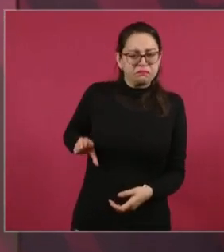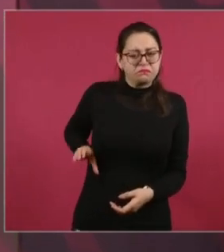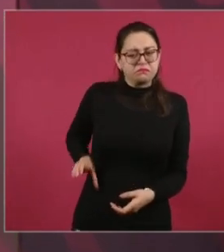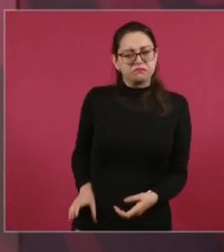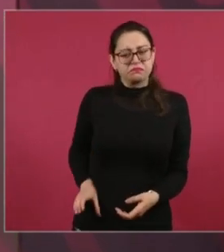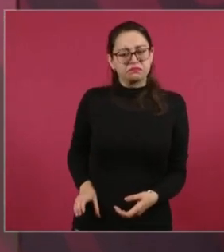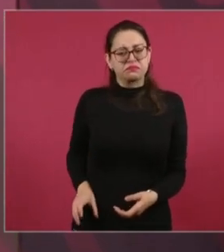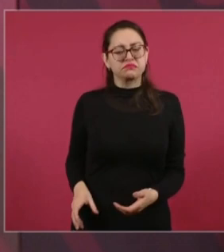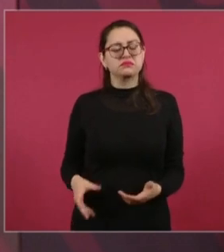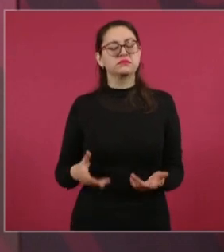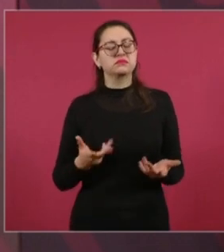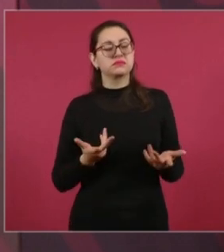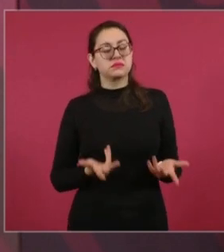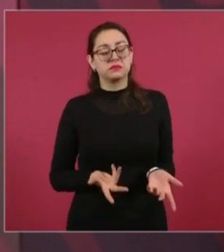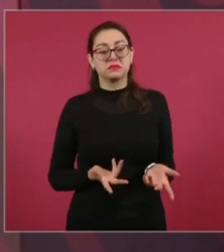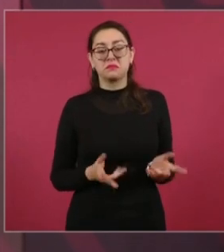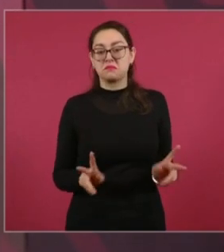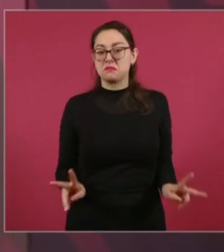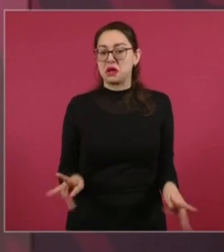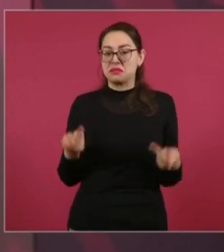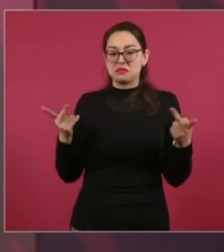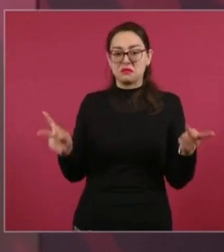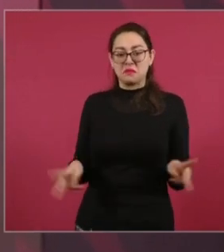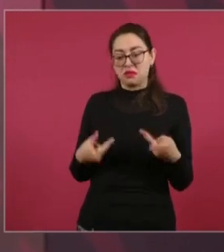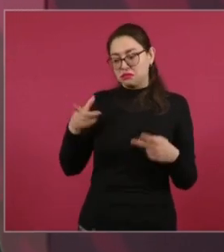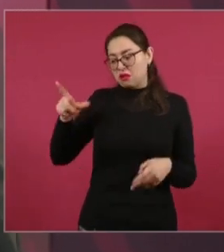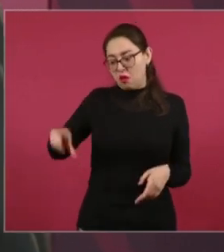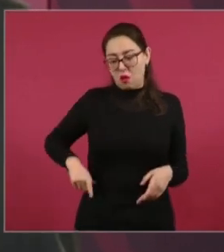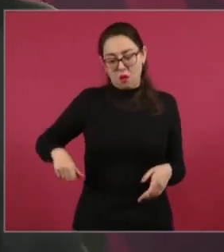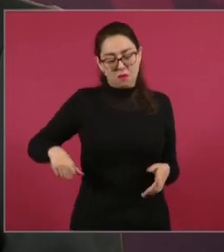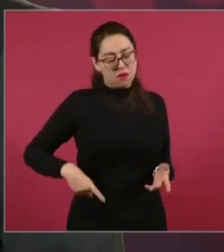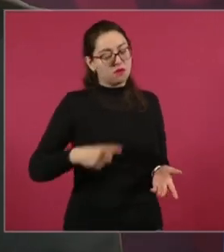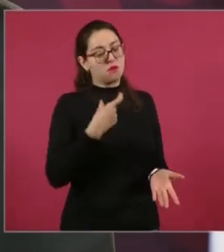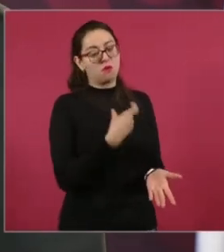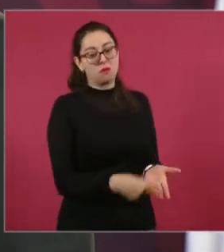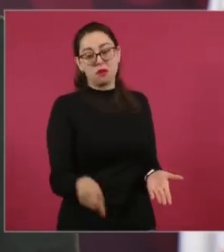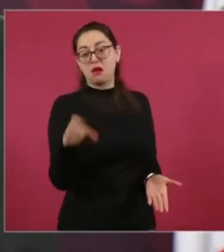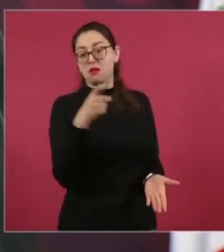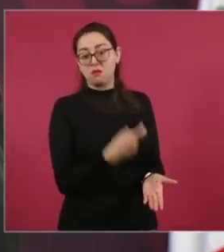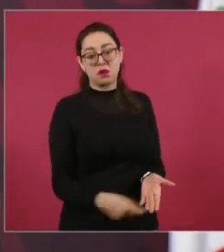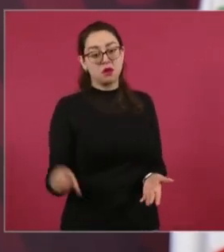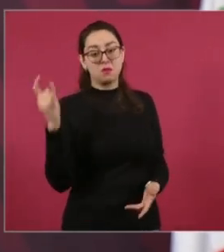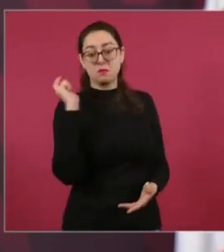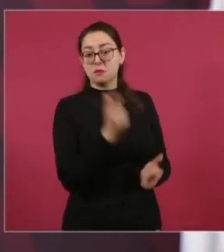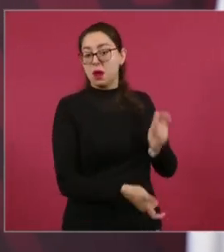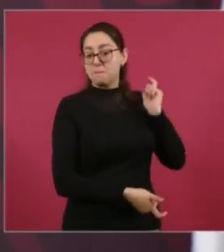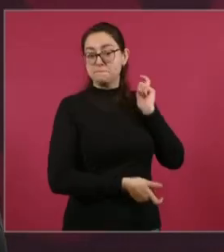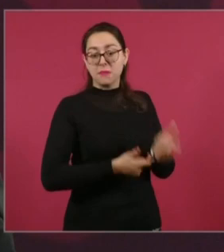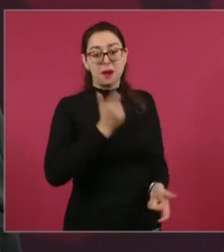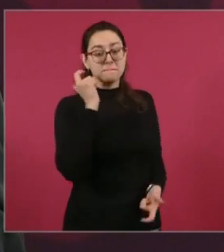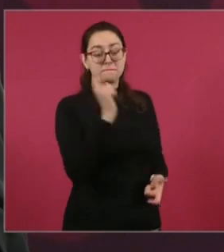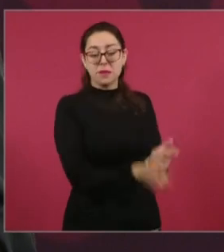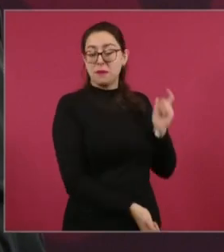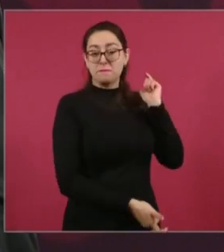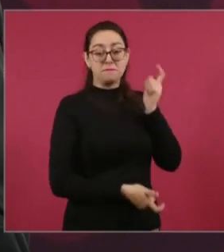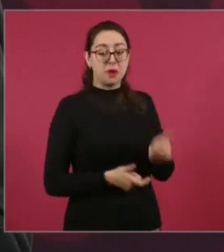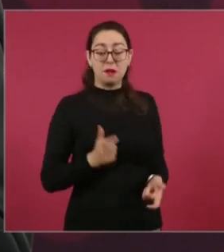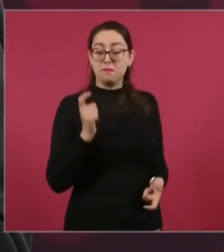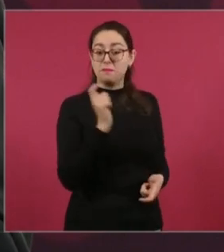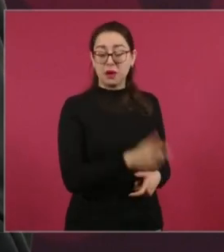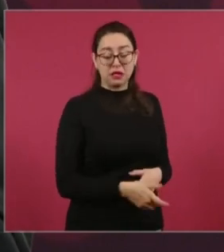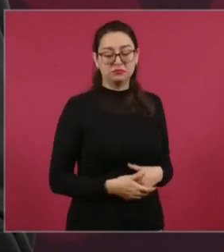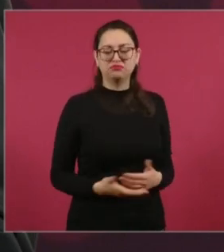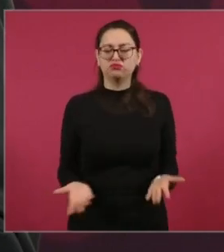Vendían al gobierno desde un par de zapatos hasta